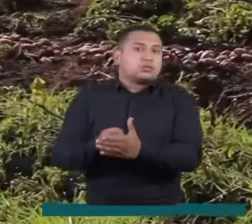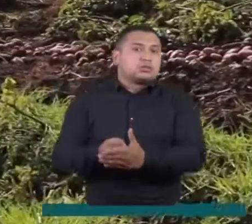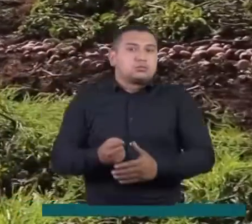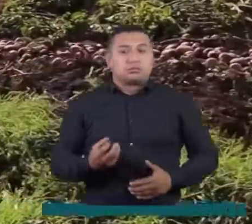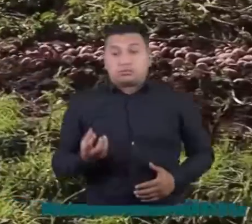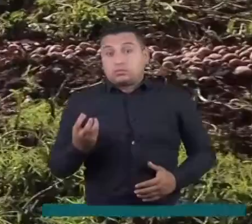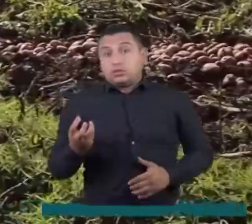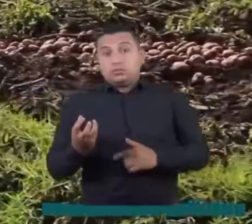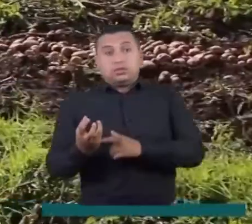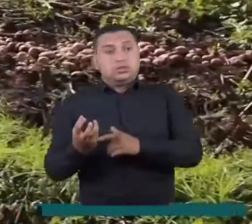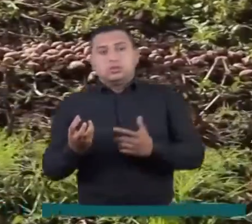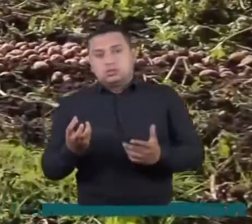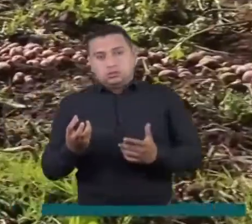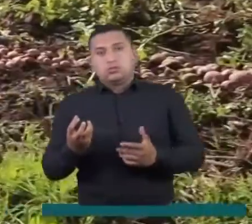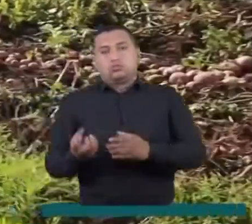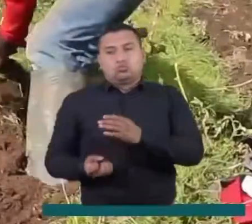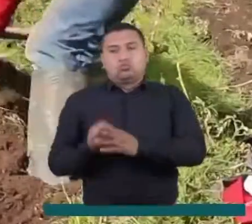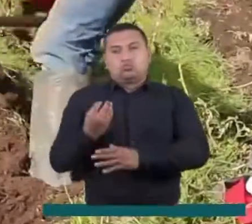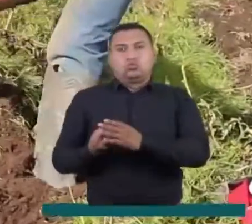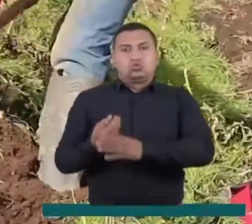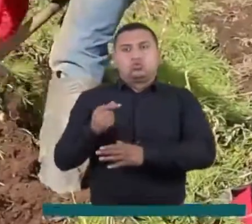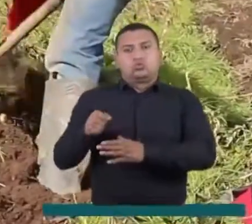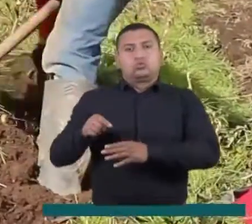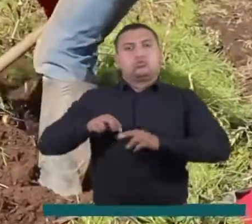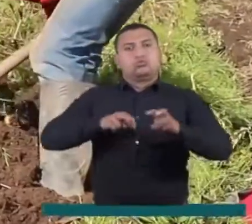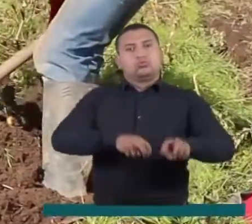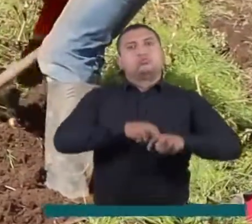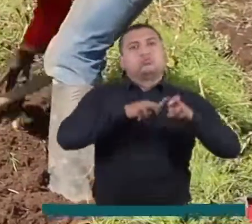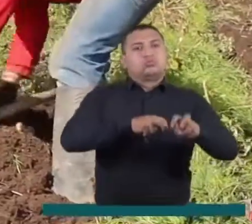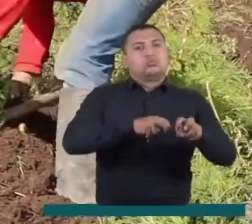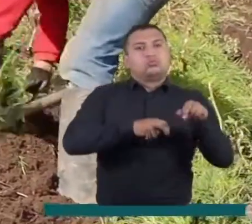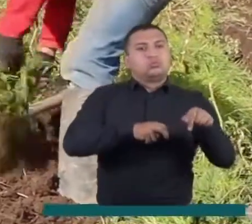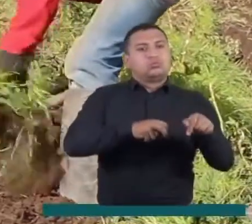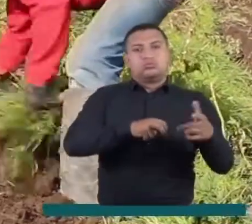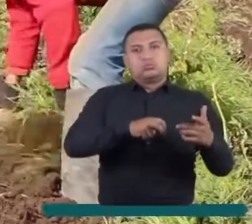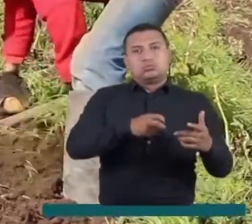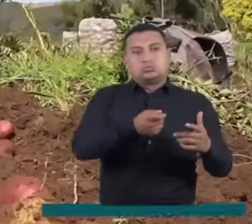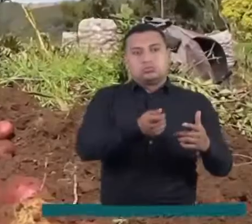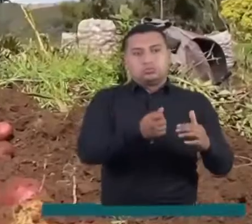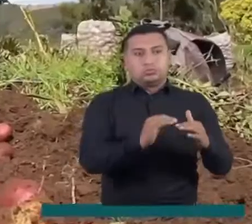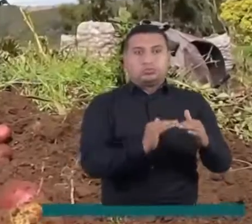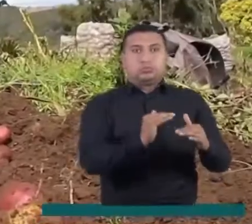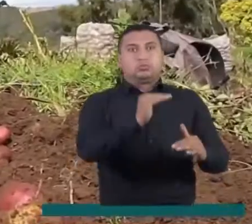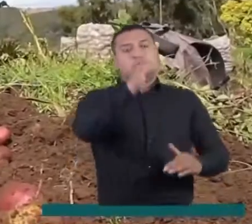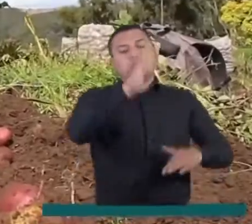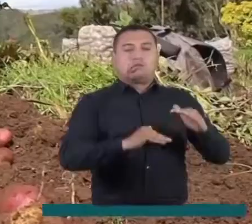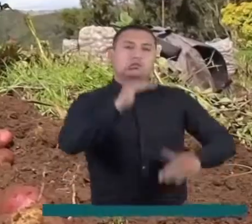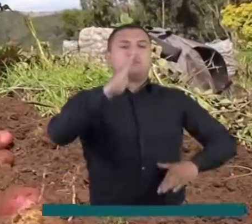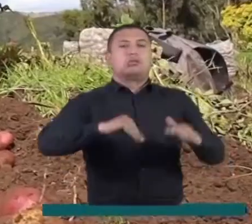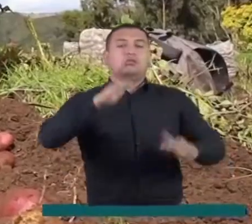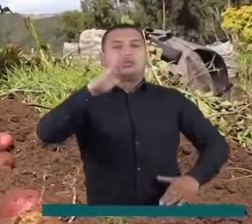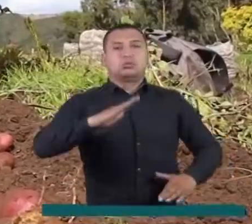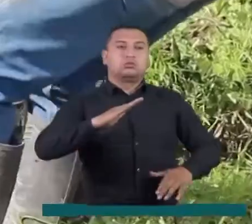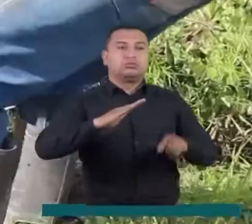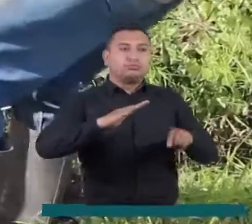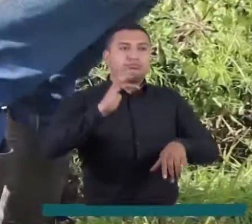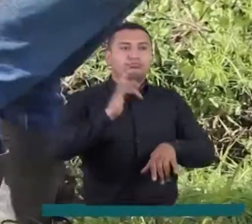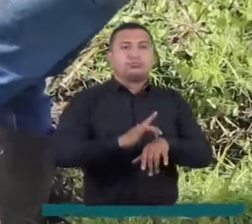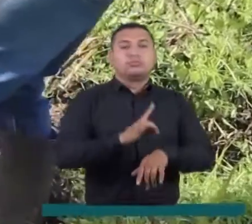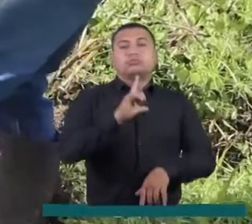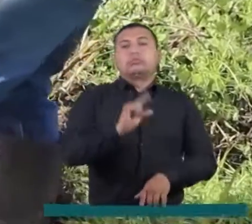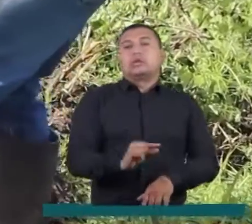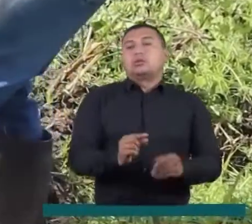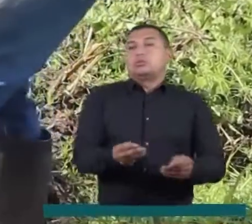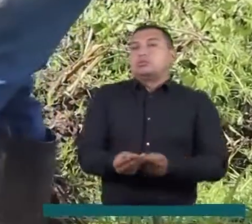papa es uno de los productos agrícolas de mayor variación en el precio. La abundancia de este tubérculo obliga a dejarla más barata